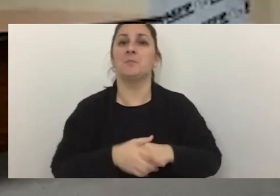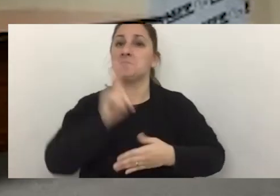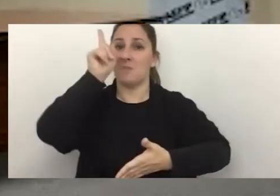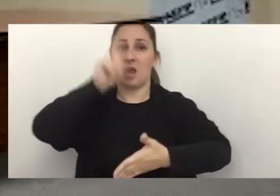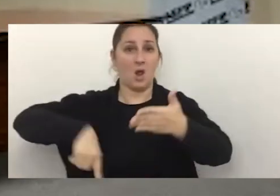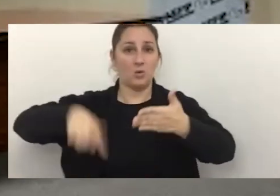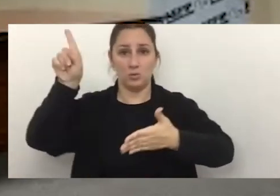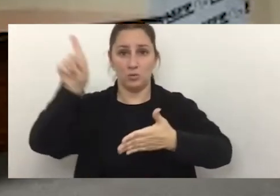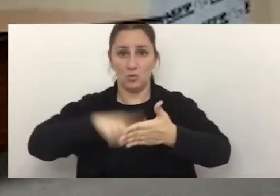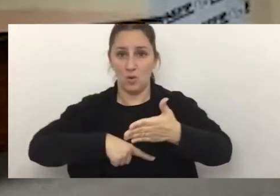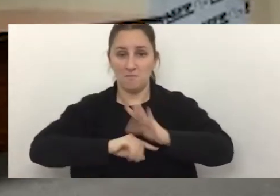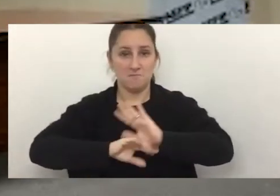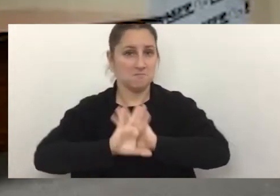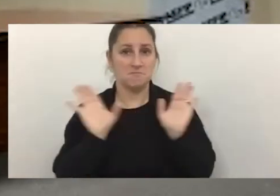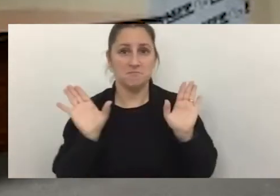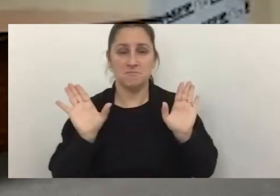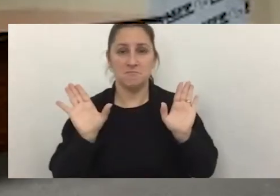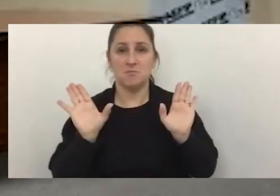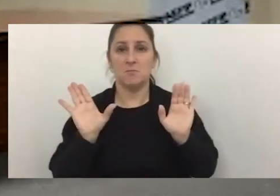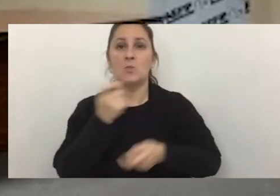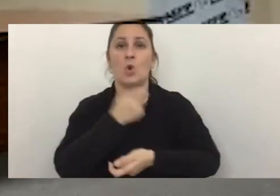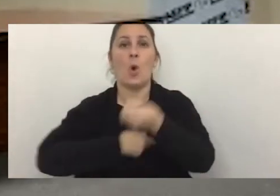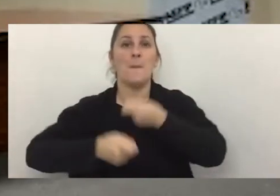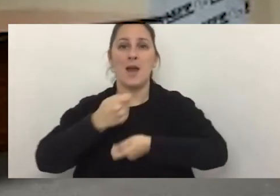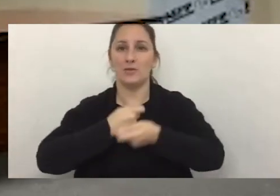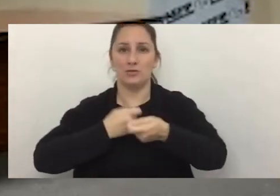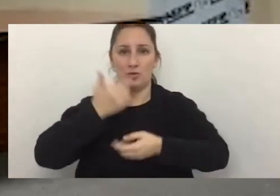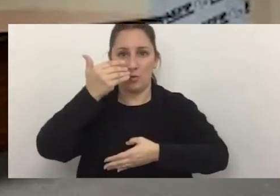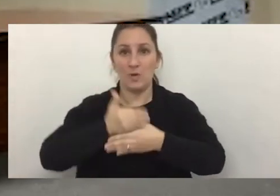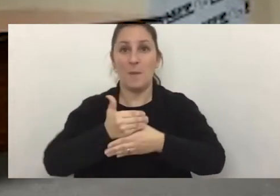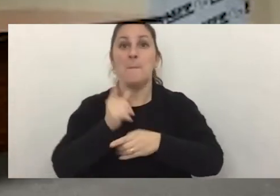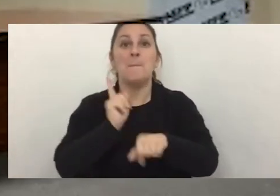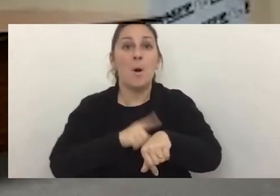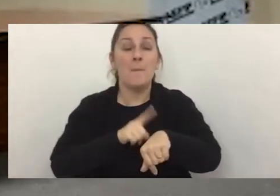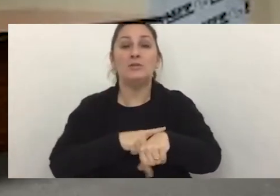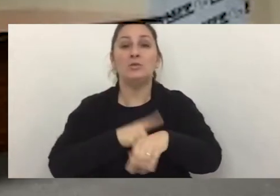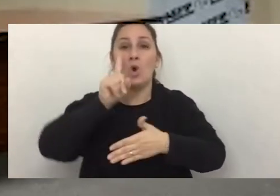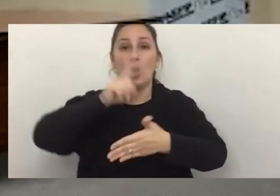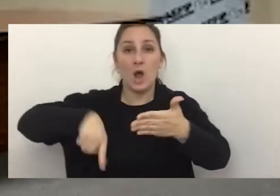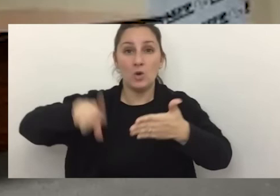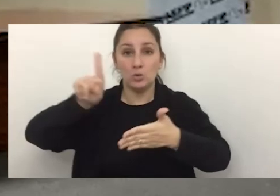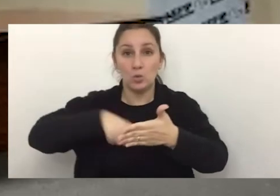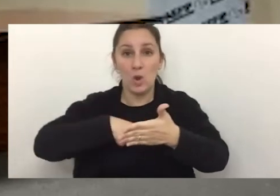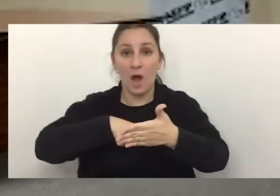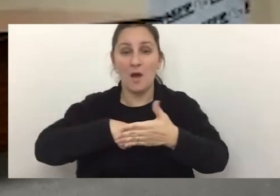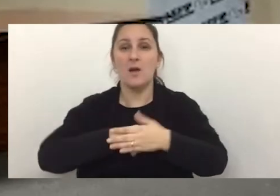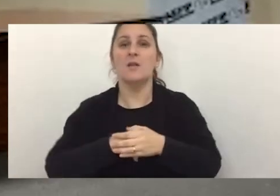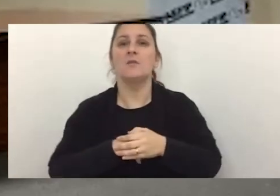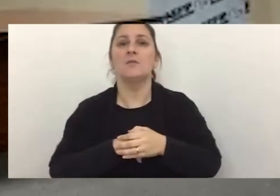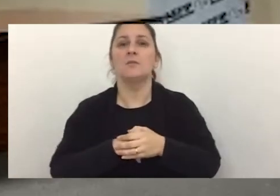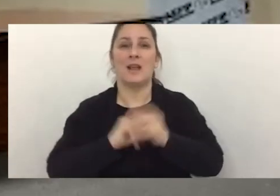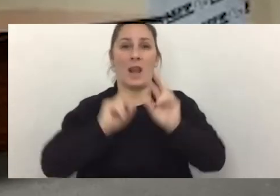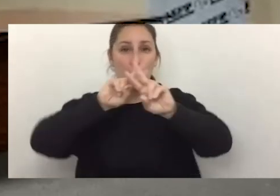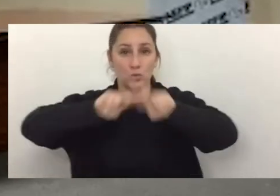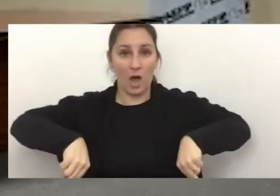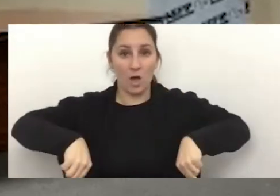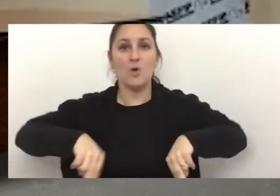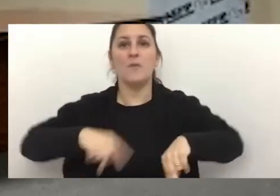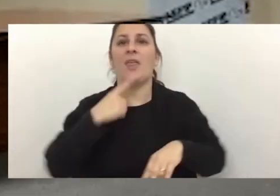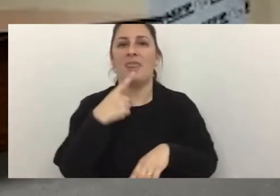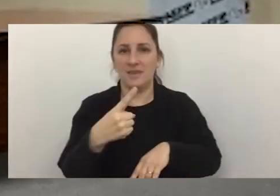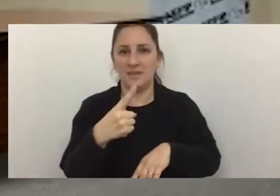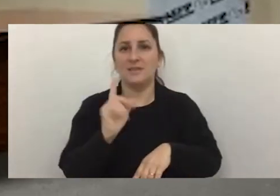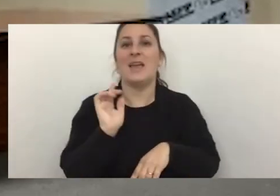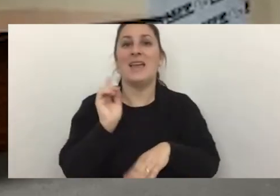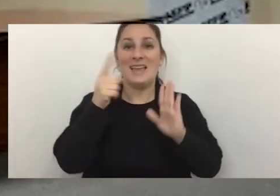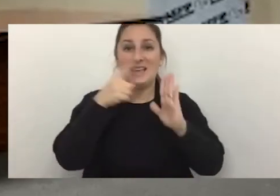se clausura el comercio. Cuando se lo clausura, mete una acción diciendo, esta norma